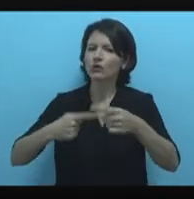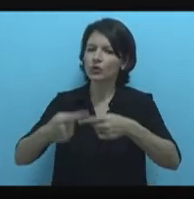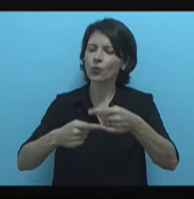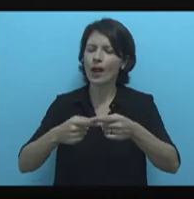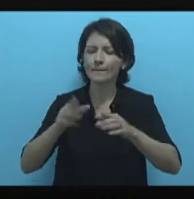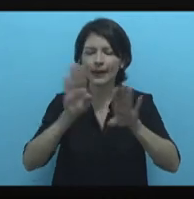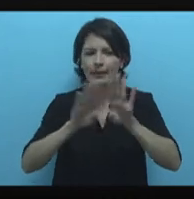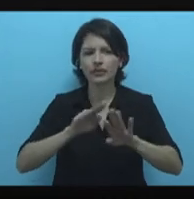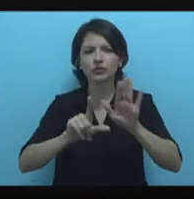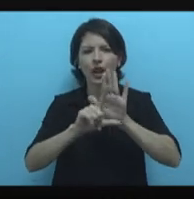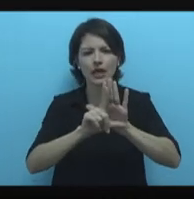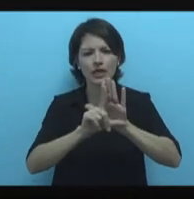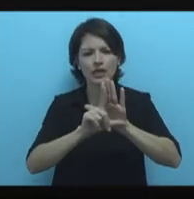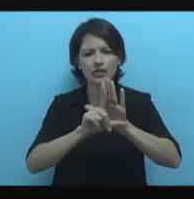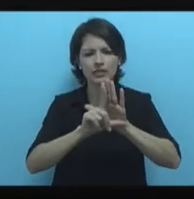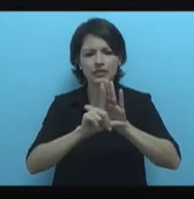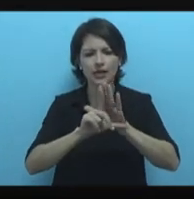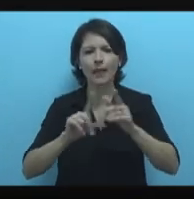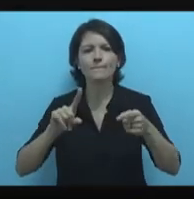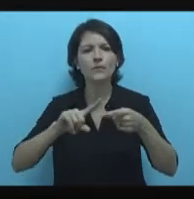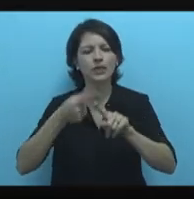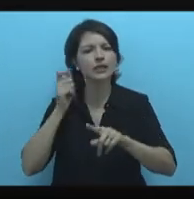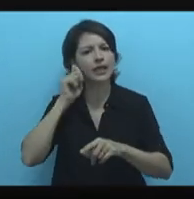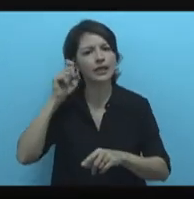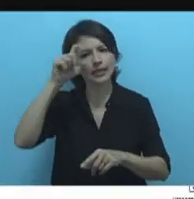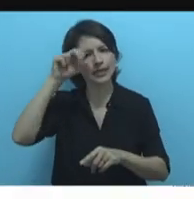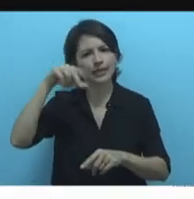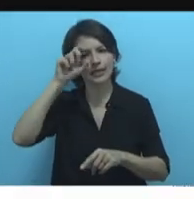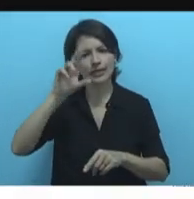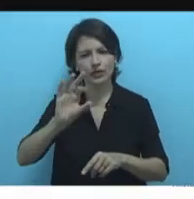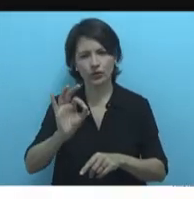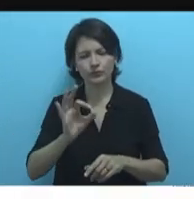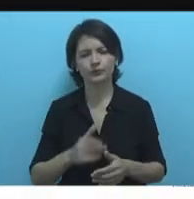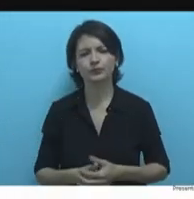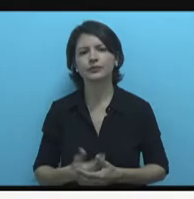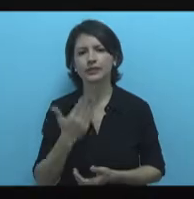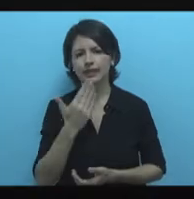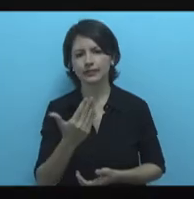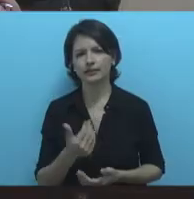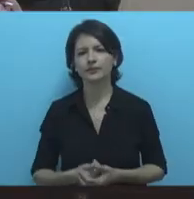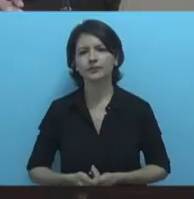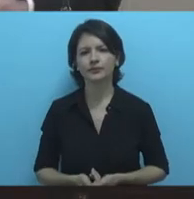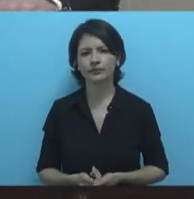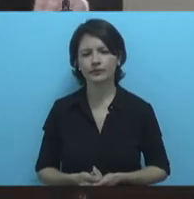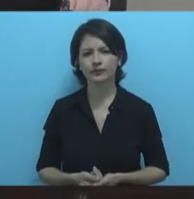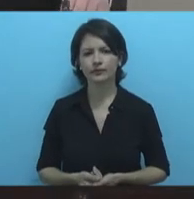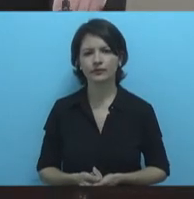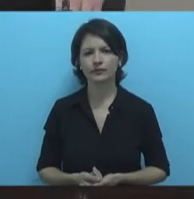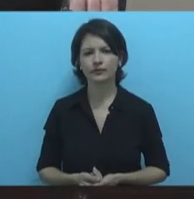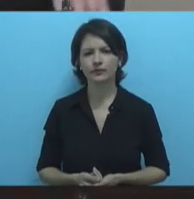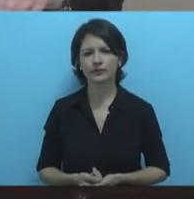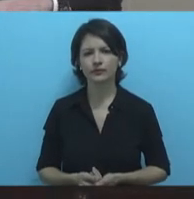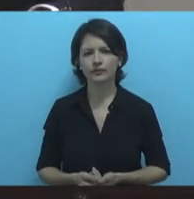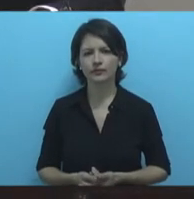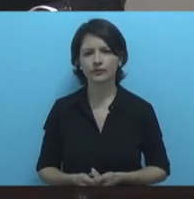exclusivas en políticas de género muchas gracias gracias diputadas diputado maximiliano